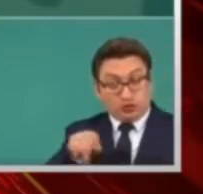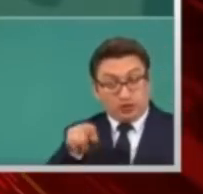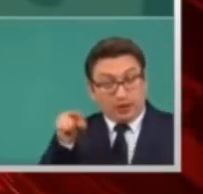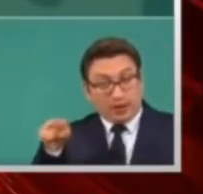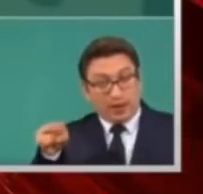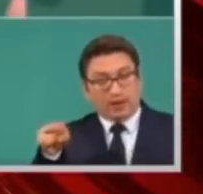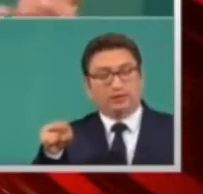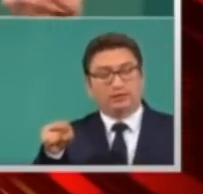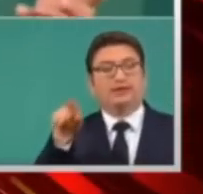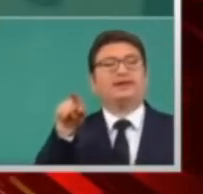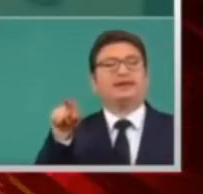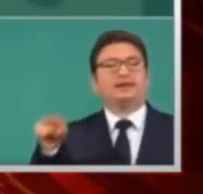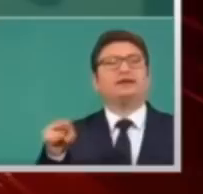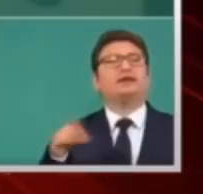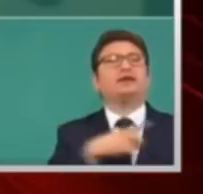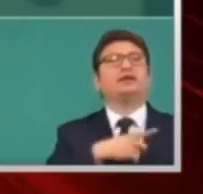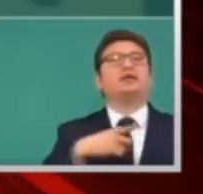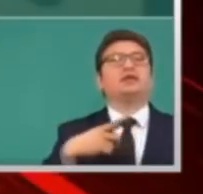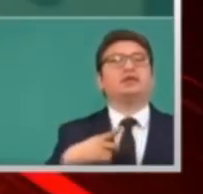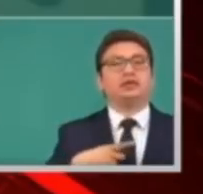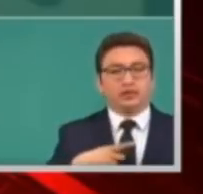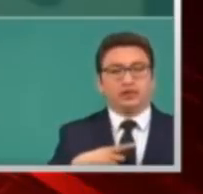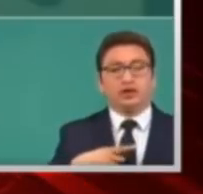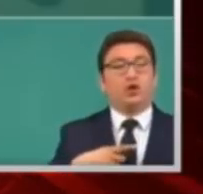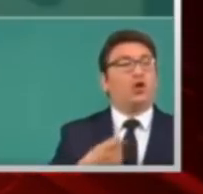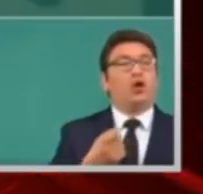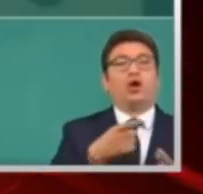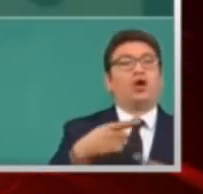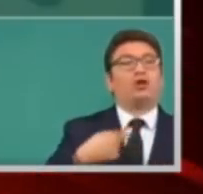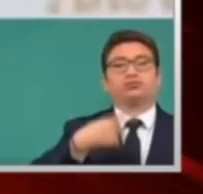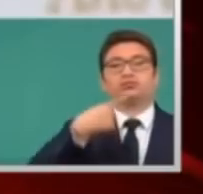tiene que presentar denuncia